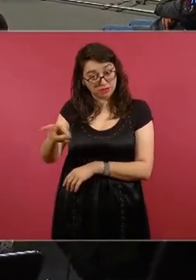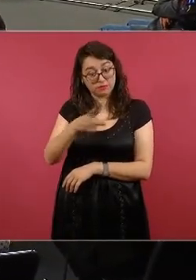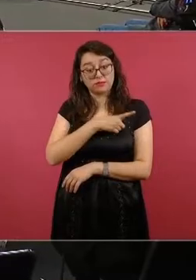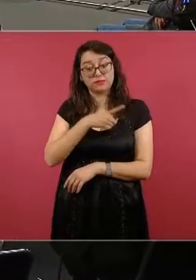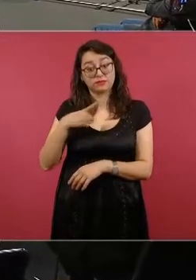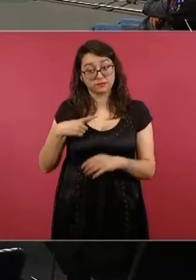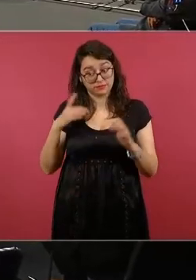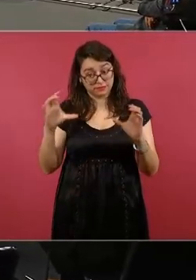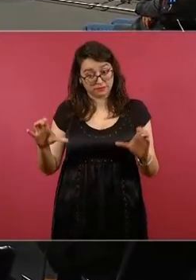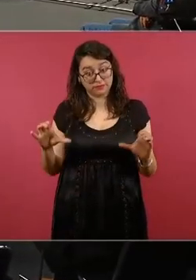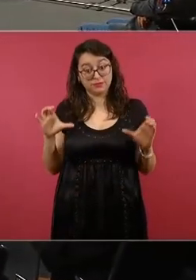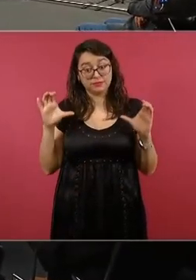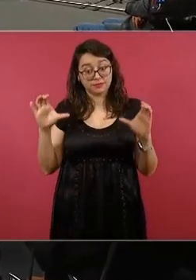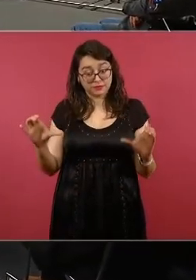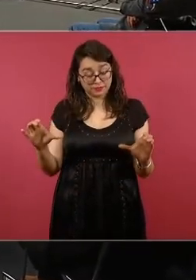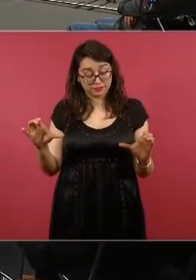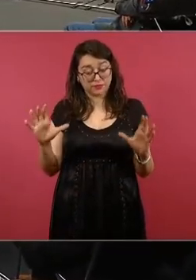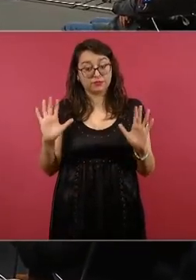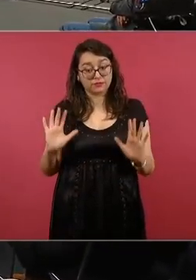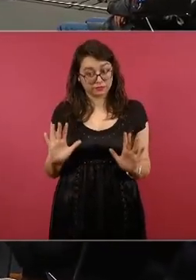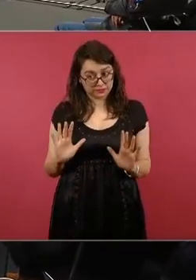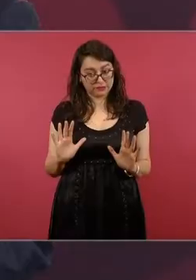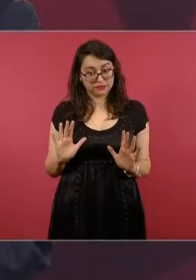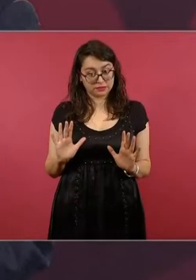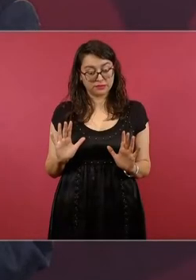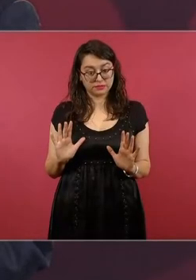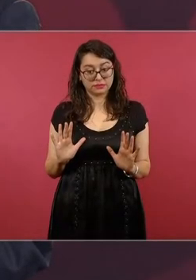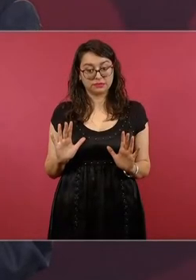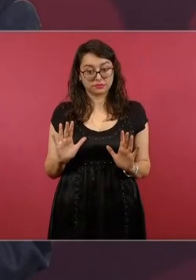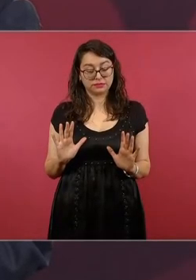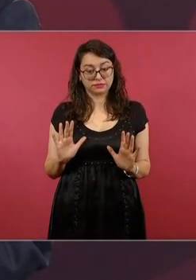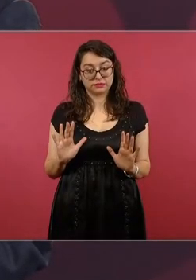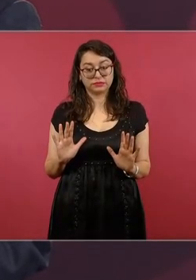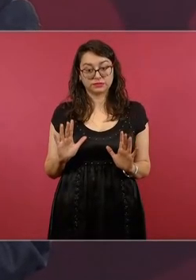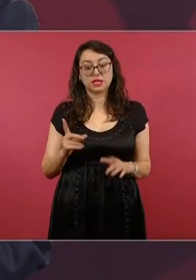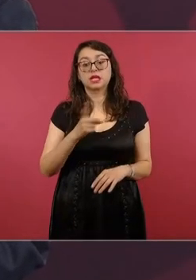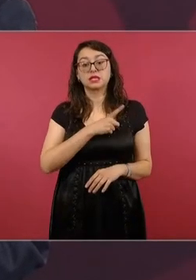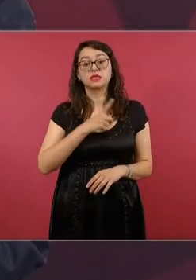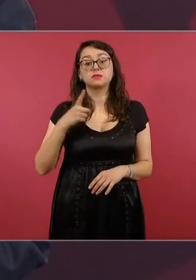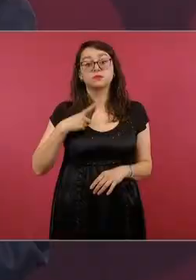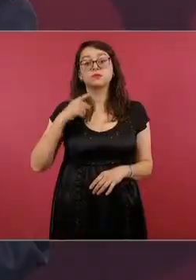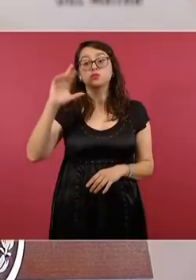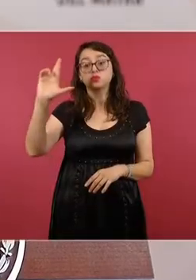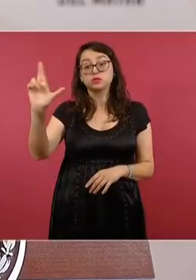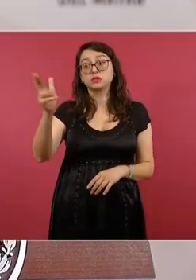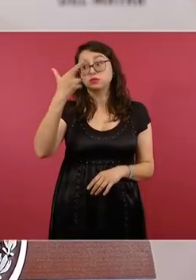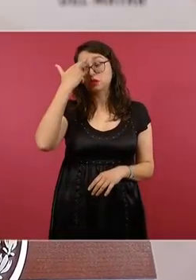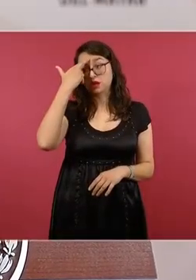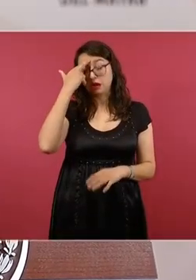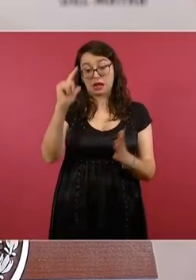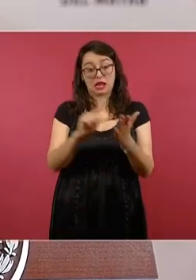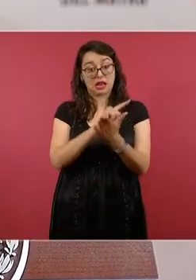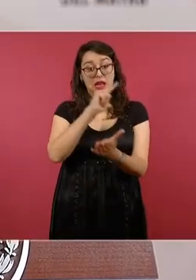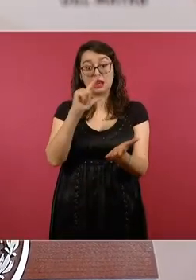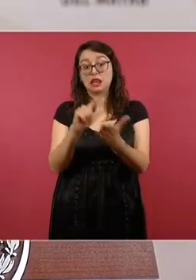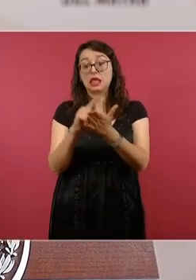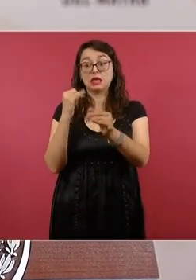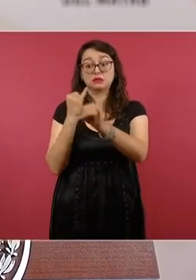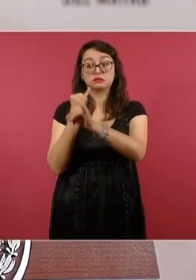Es que no está de más este, recordar que el derecho internacional